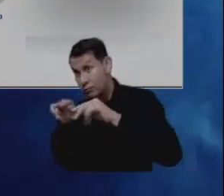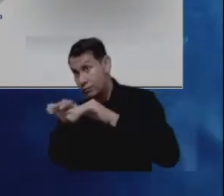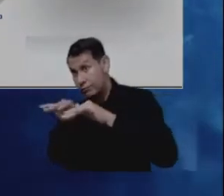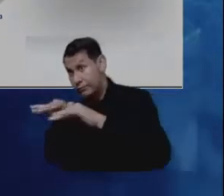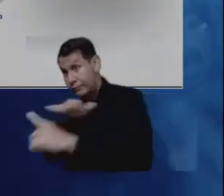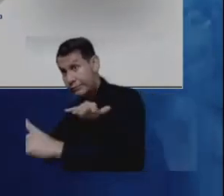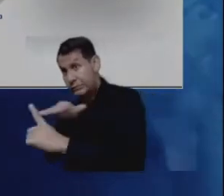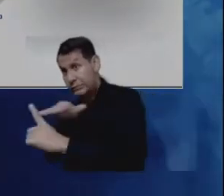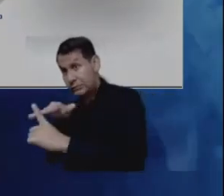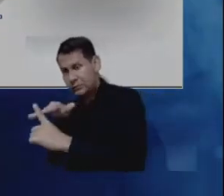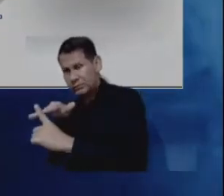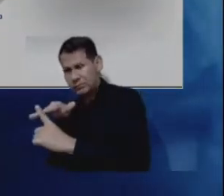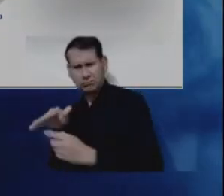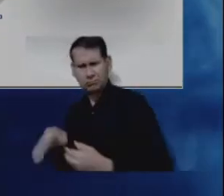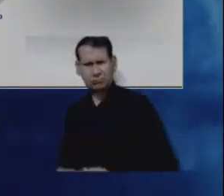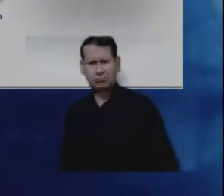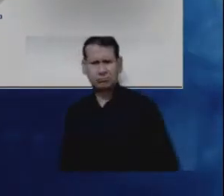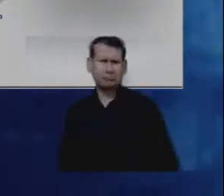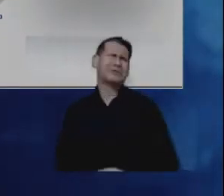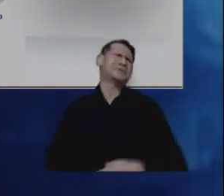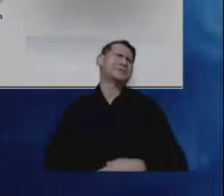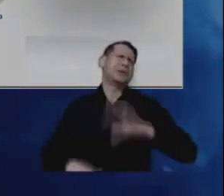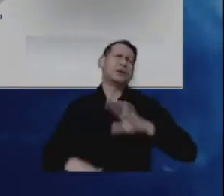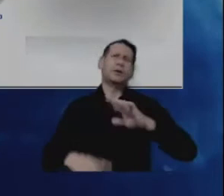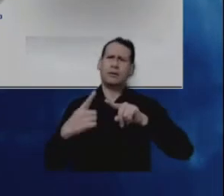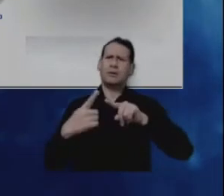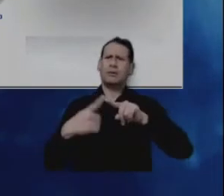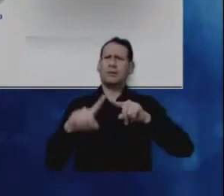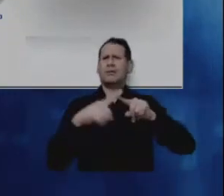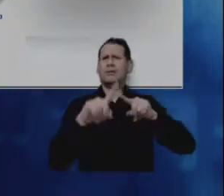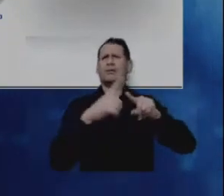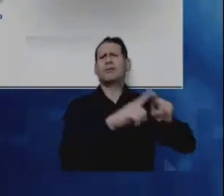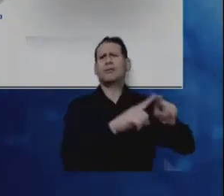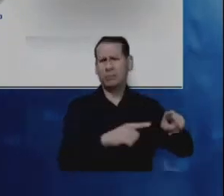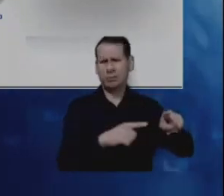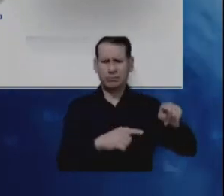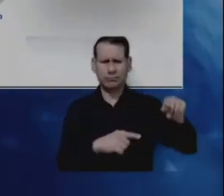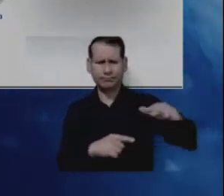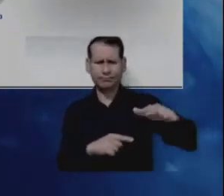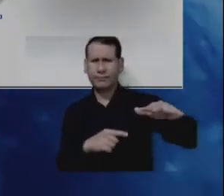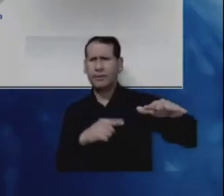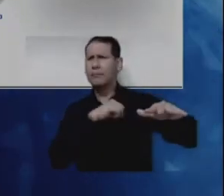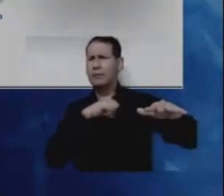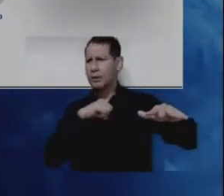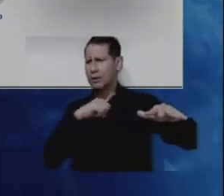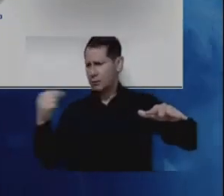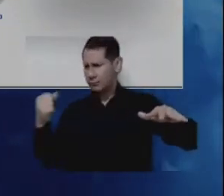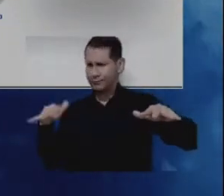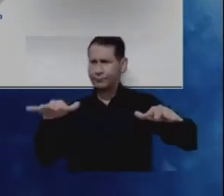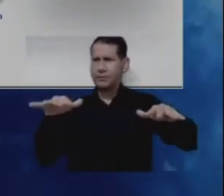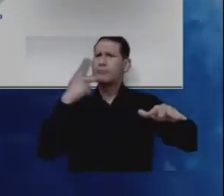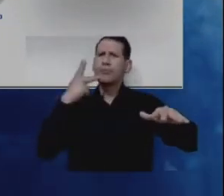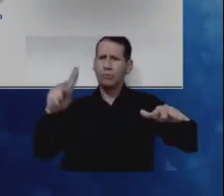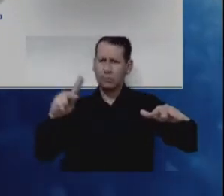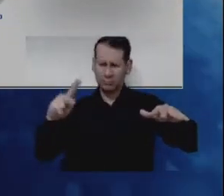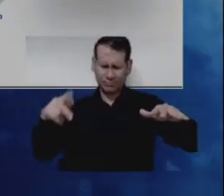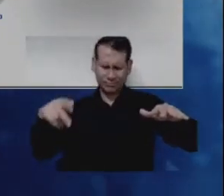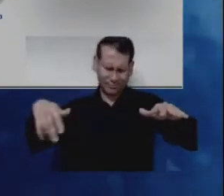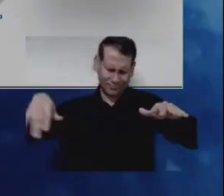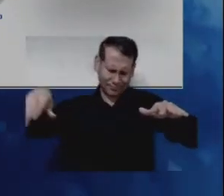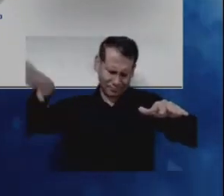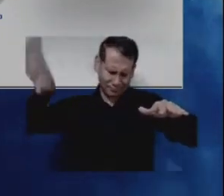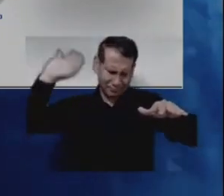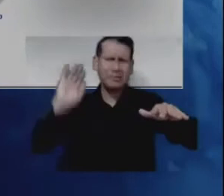múltiples opciones para que convivan y se apalanquen el uno al otro, ¿sí?